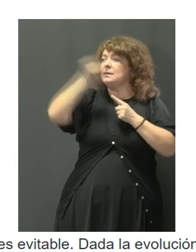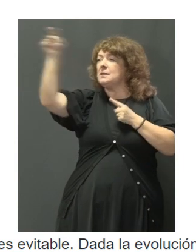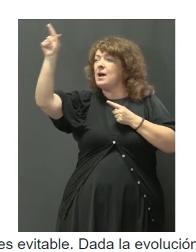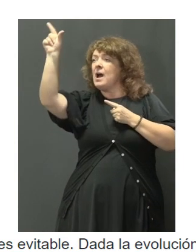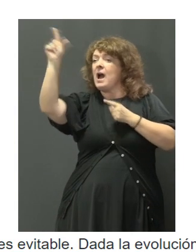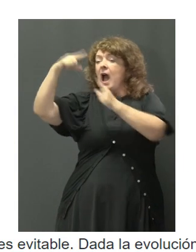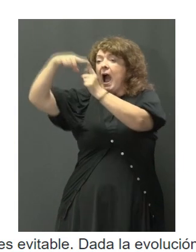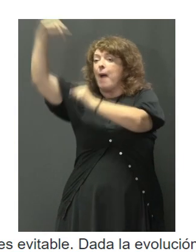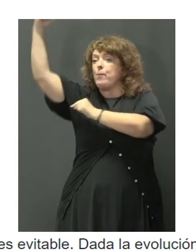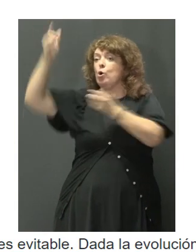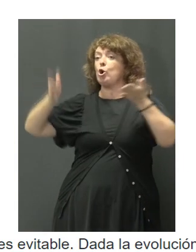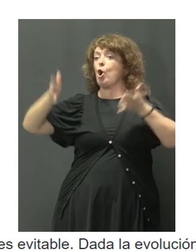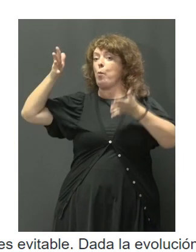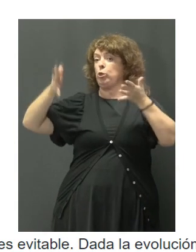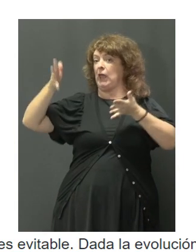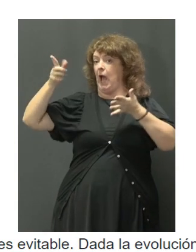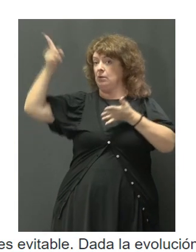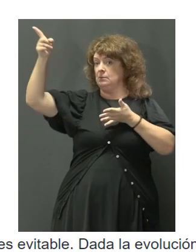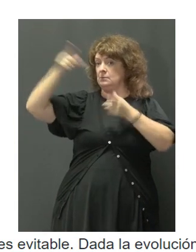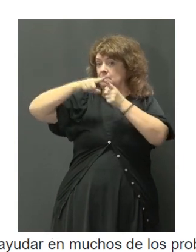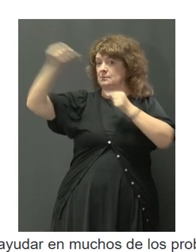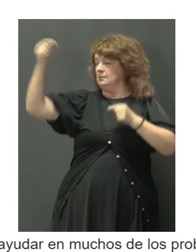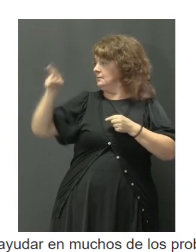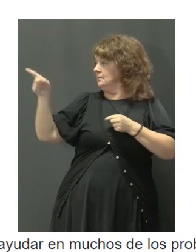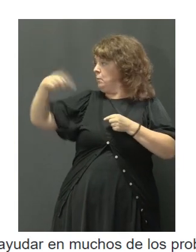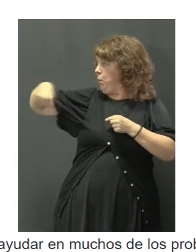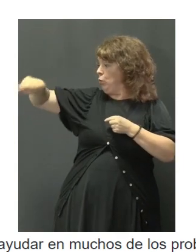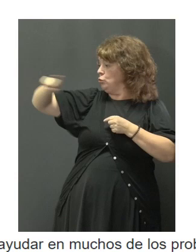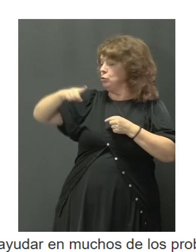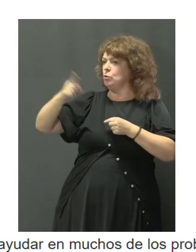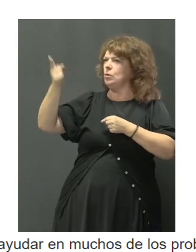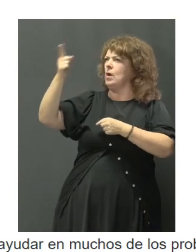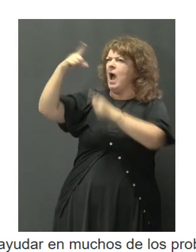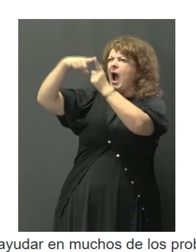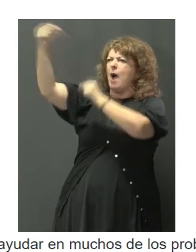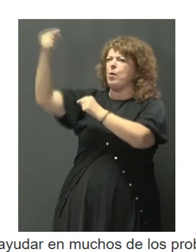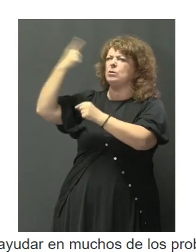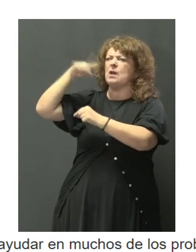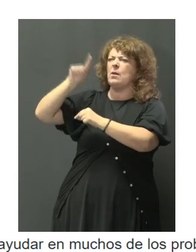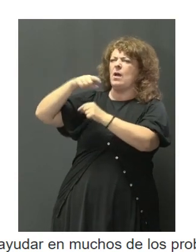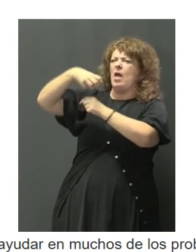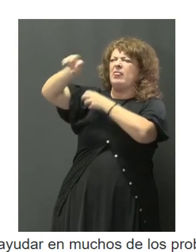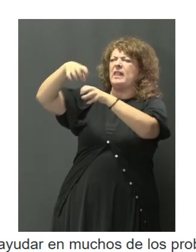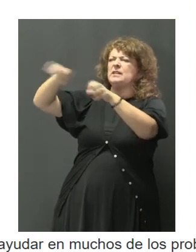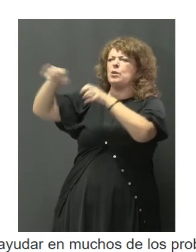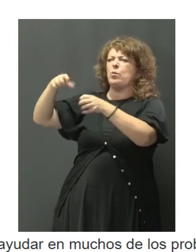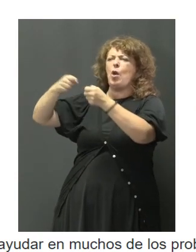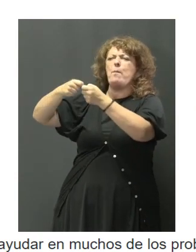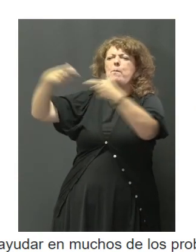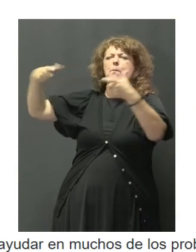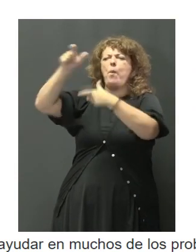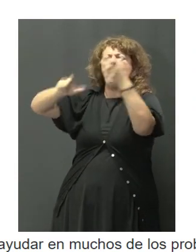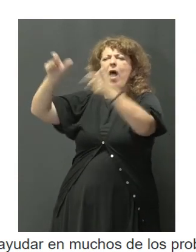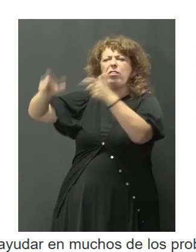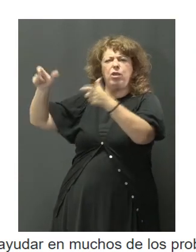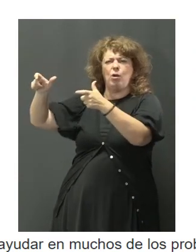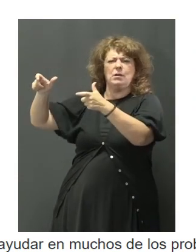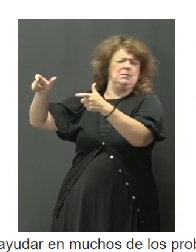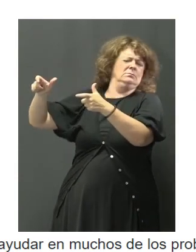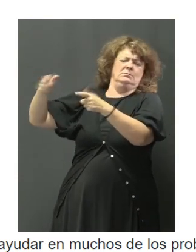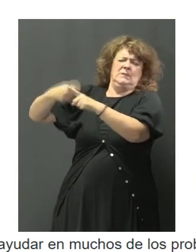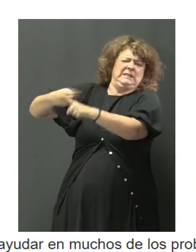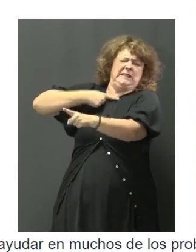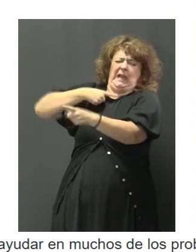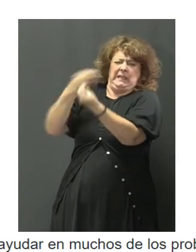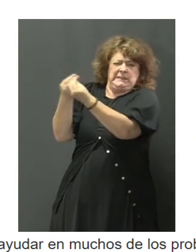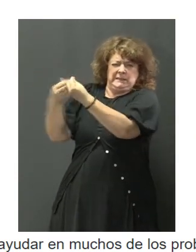temas de robótica, que como bueno vosotros sabéis mucho mejor que yo, es un país con una distribución de la pirámide poblacional probablemente incluso más exagerada